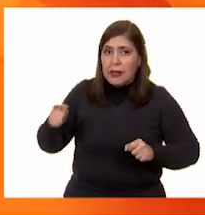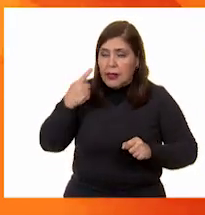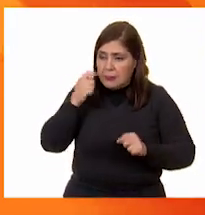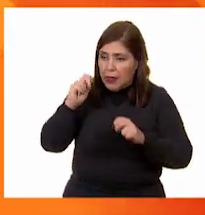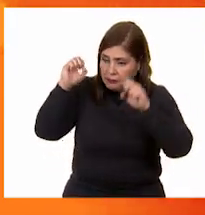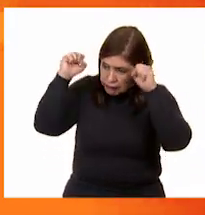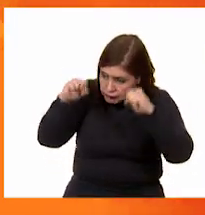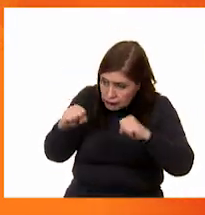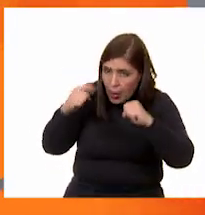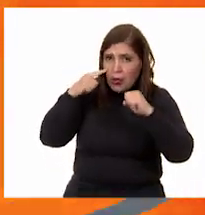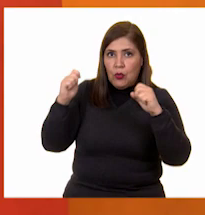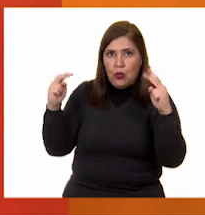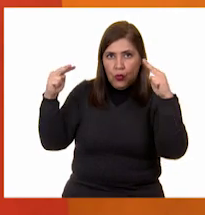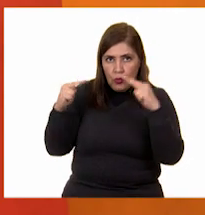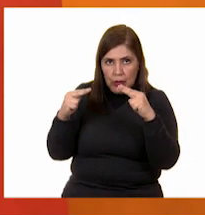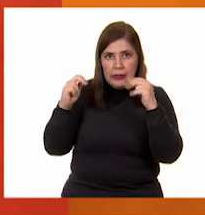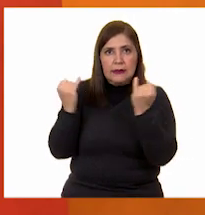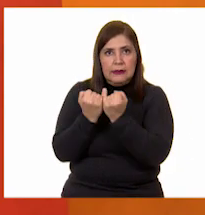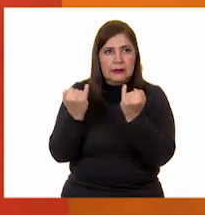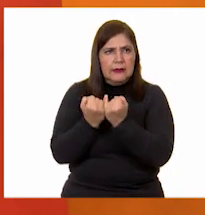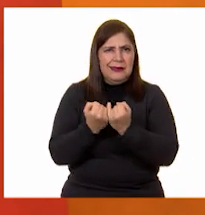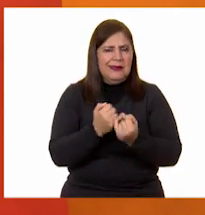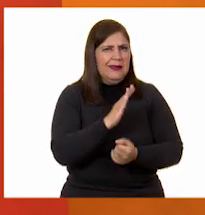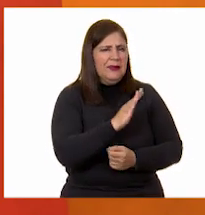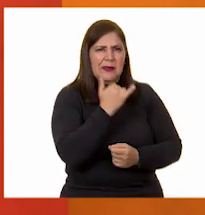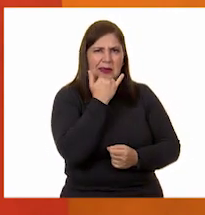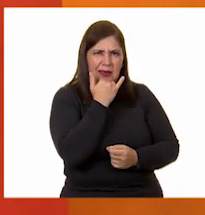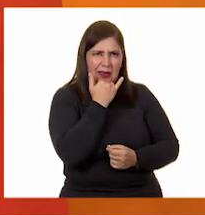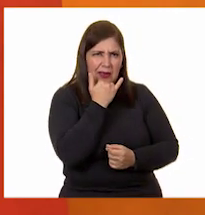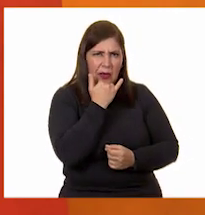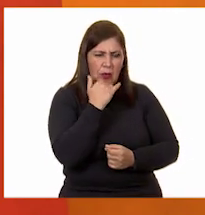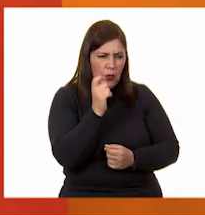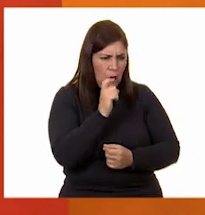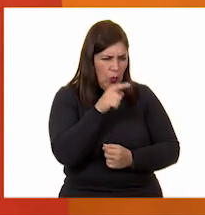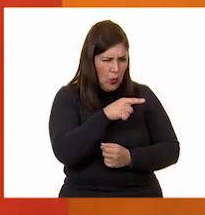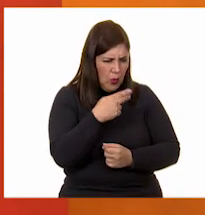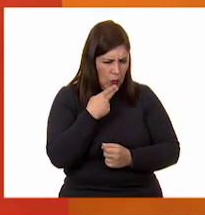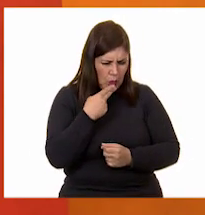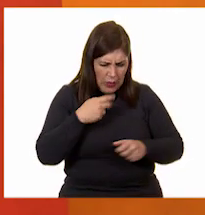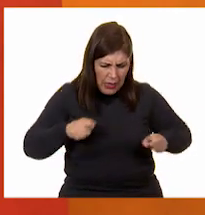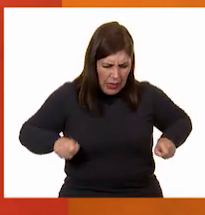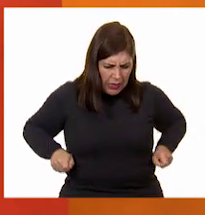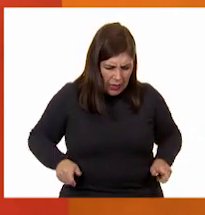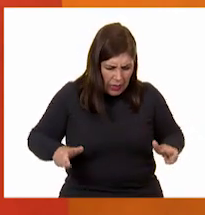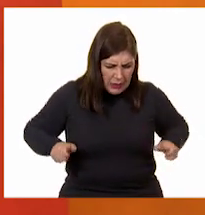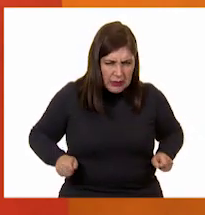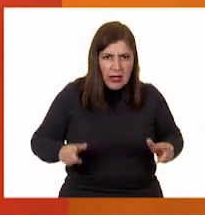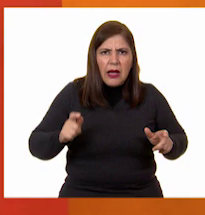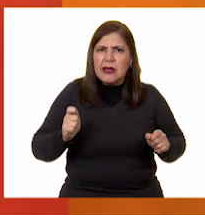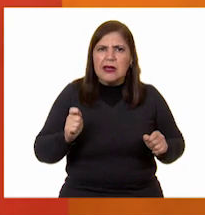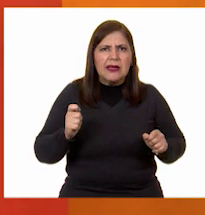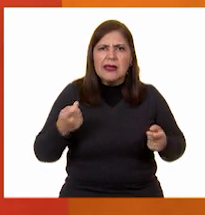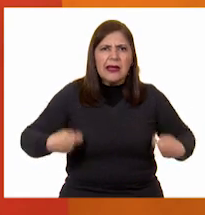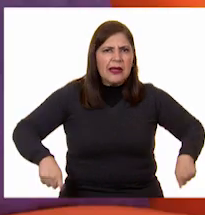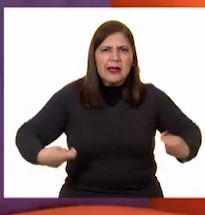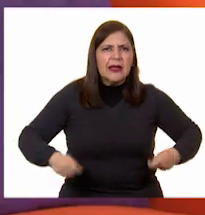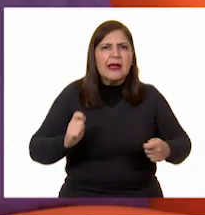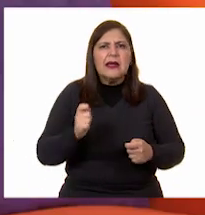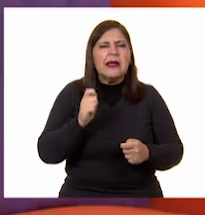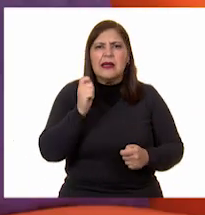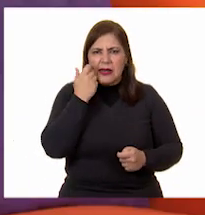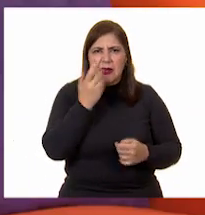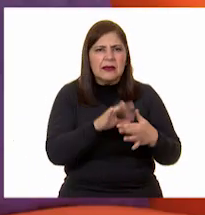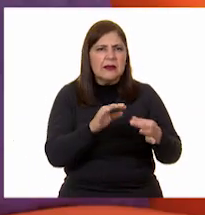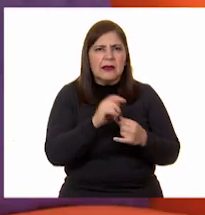que ella. Oye, pero no entendí muy bien eso de cuando se es usuario de silla de ruedas. ¿Podrías explicarnos un poco más?